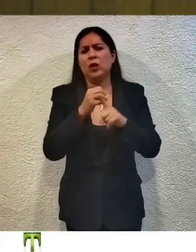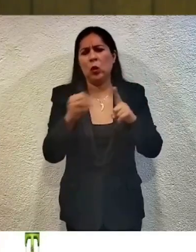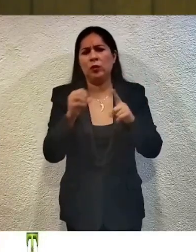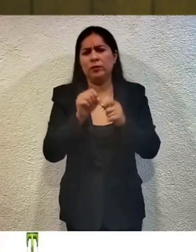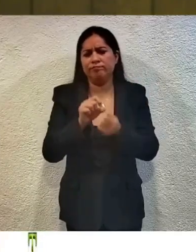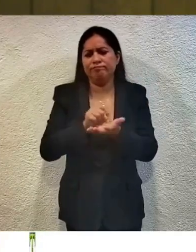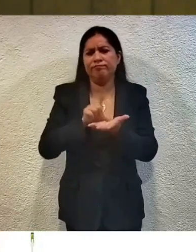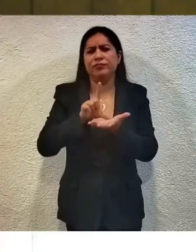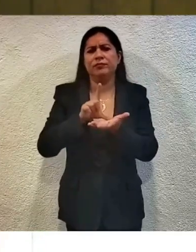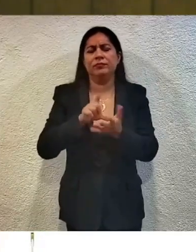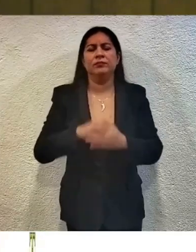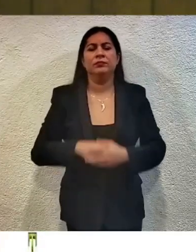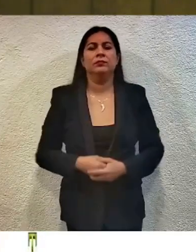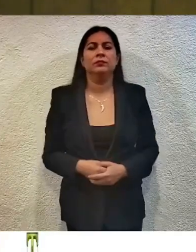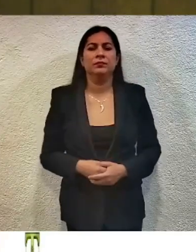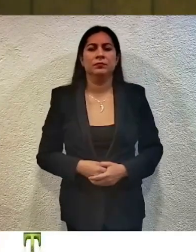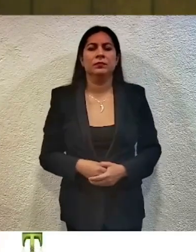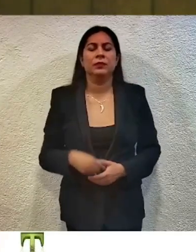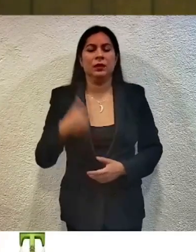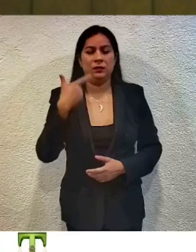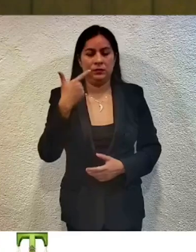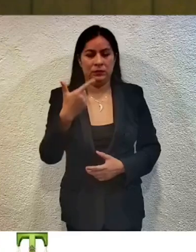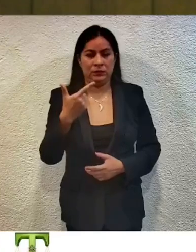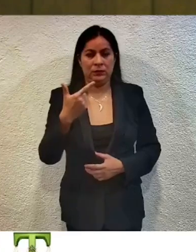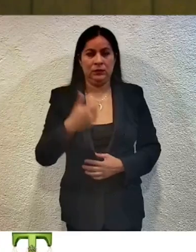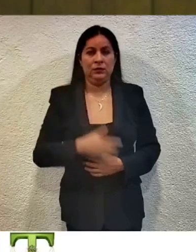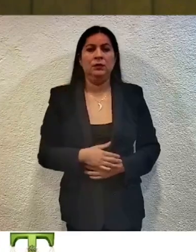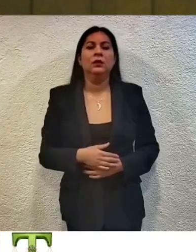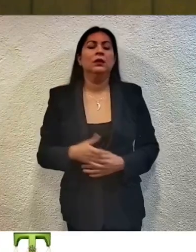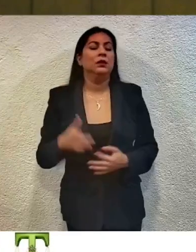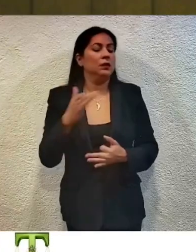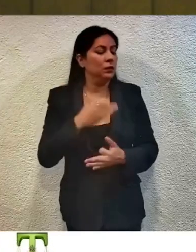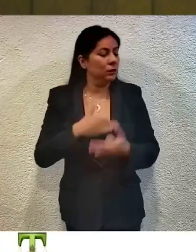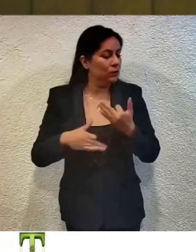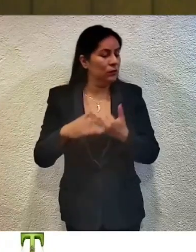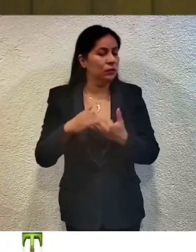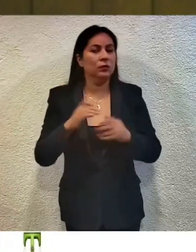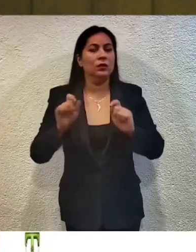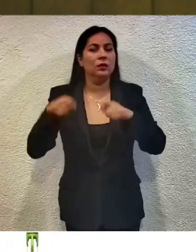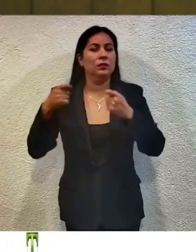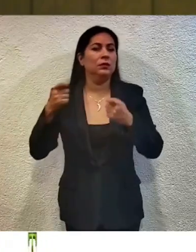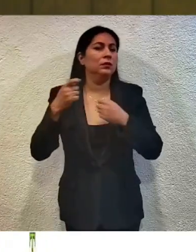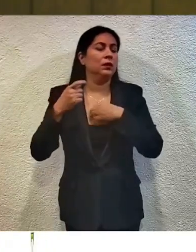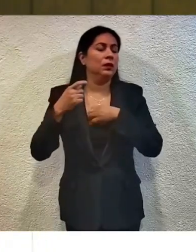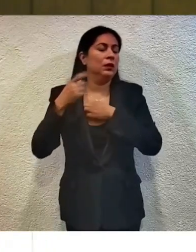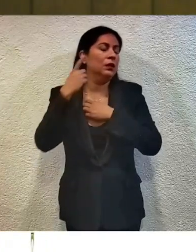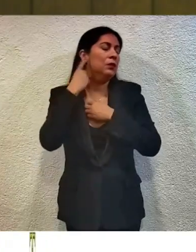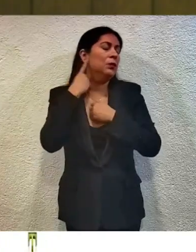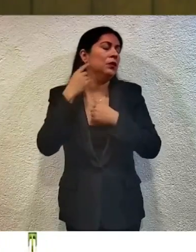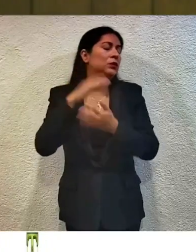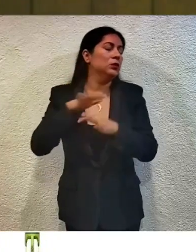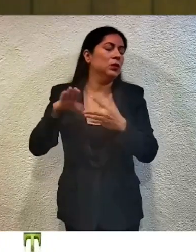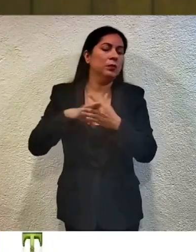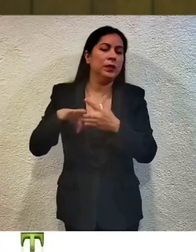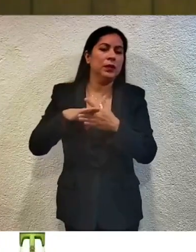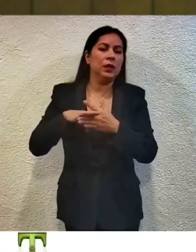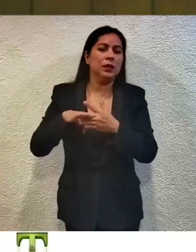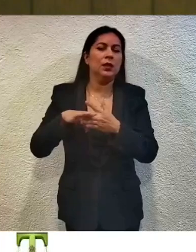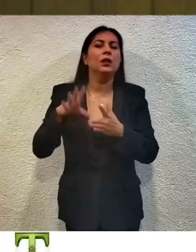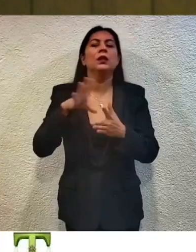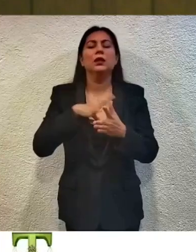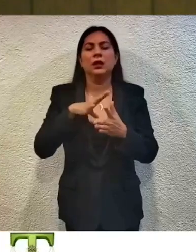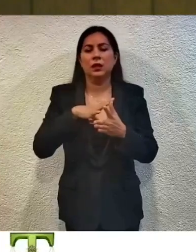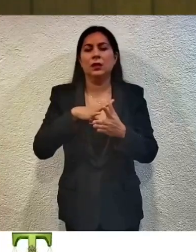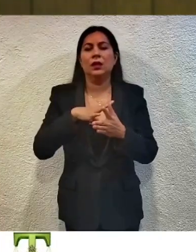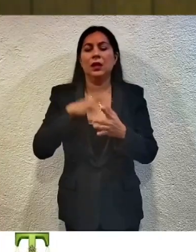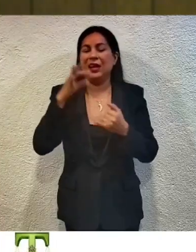decreciente. 7. En todos los casos, la asignación de la fórmula de diputación migrante corresponderá a